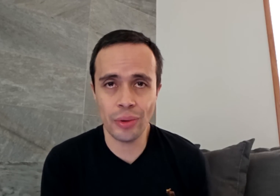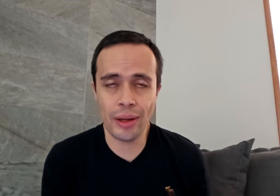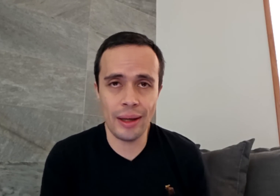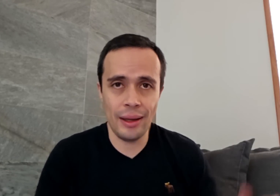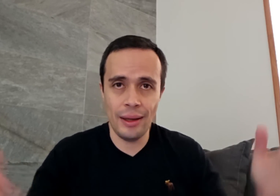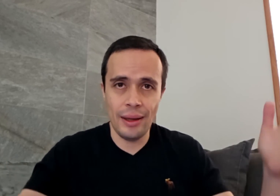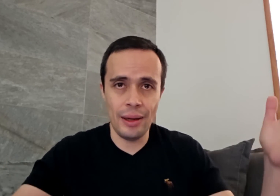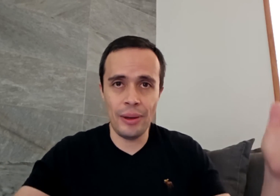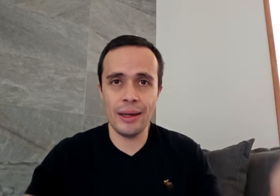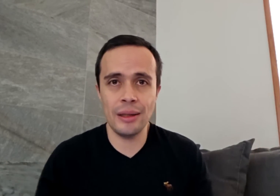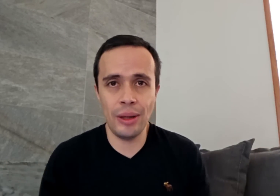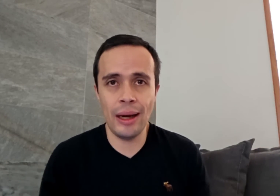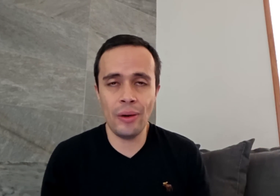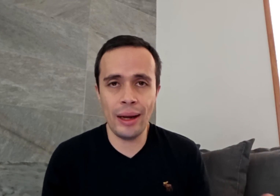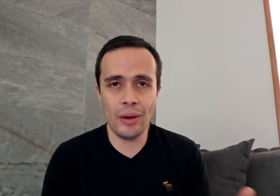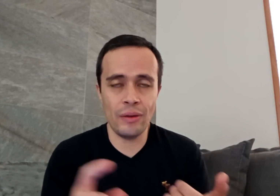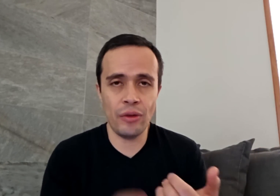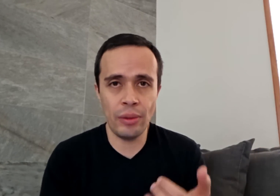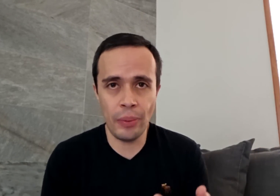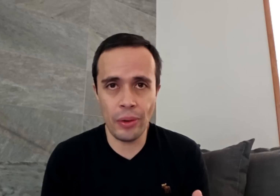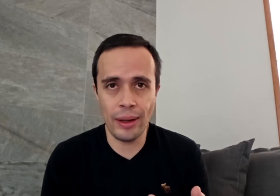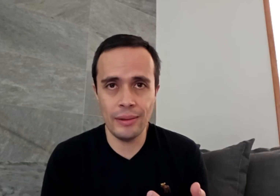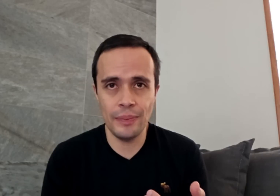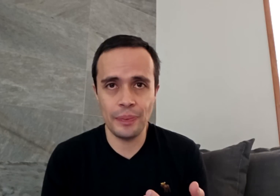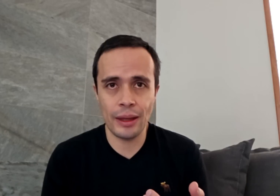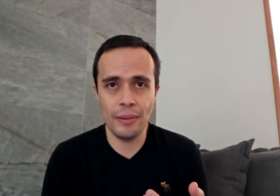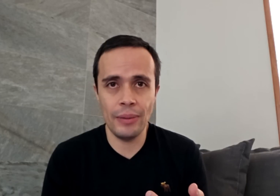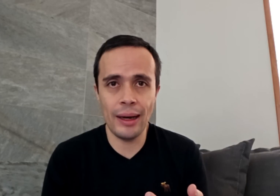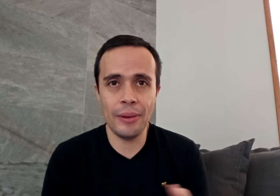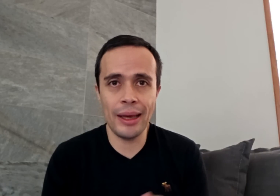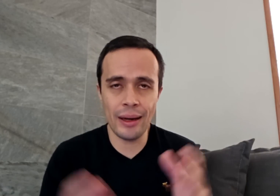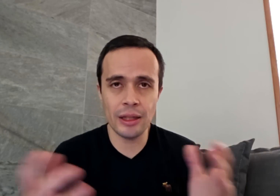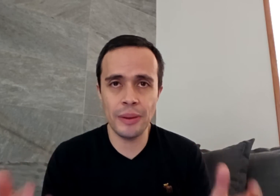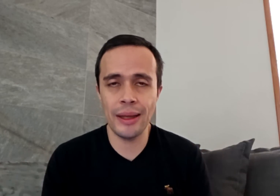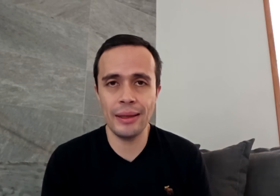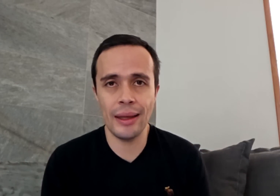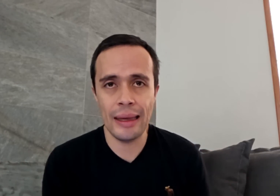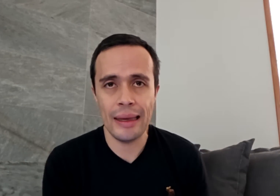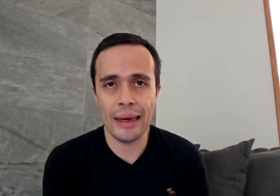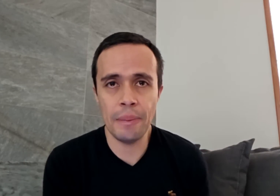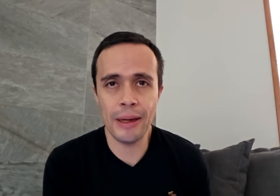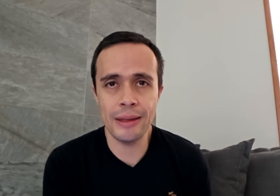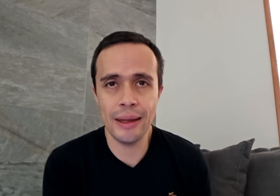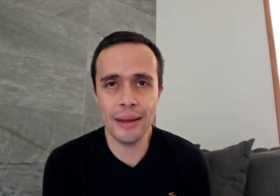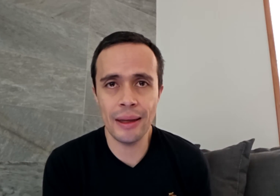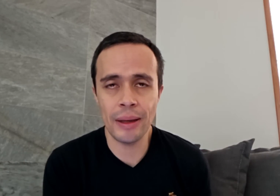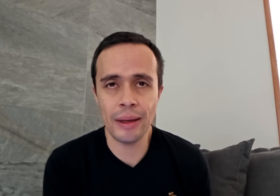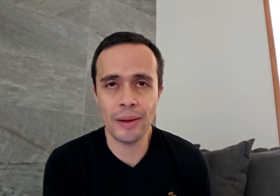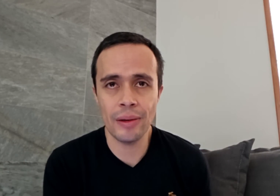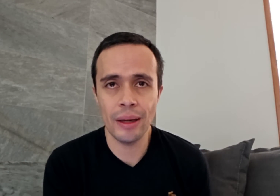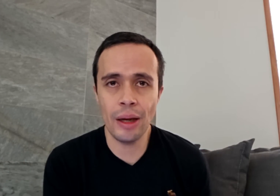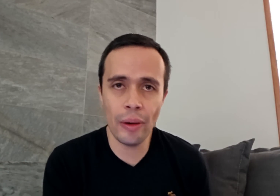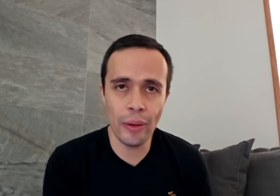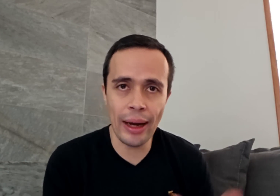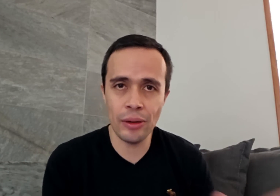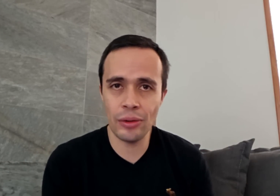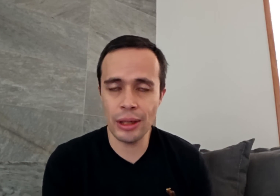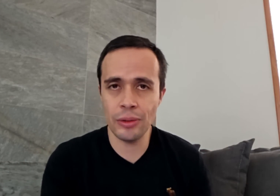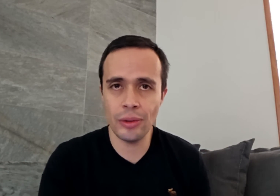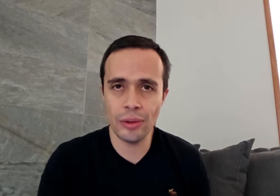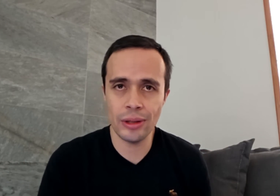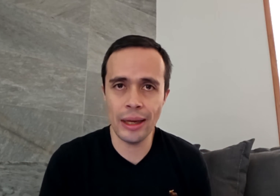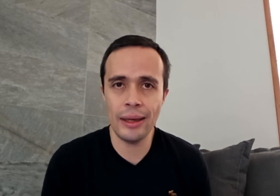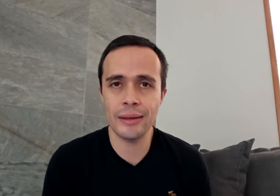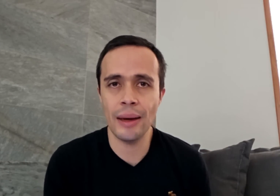equivocada, porque le van a exhibir ahora lo del Fobaproa. Va a abrir el expediente la presidenta de México. Y luego hay